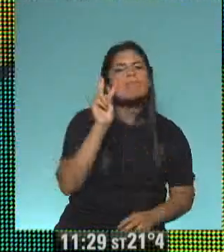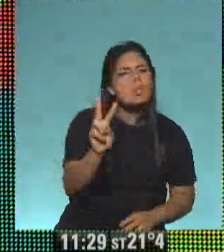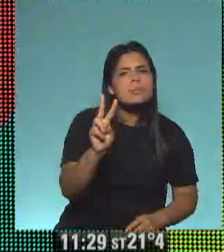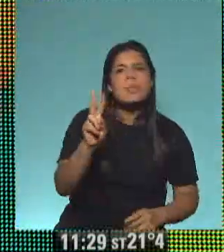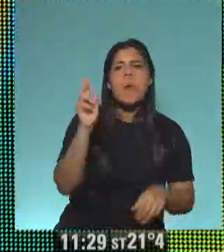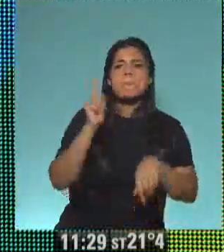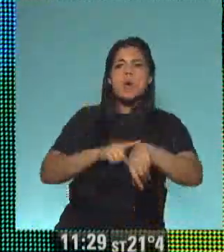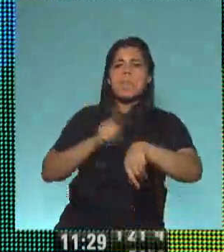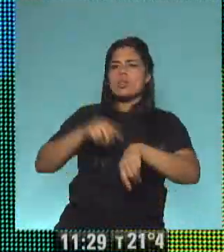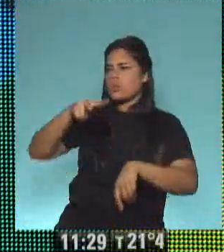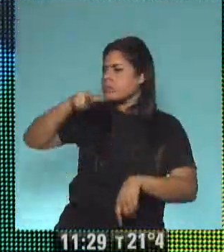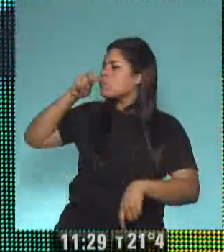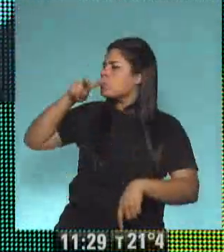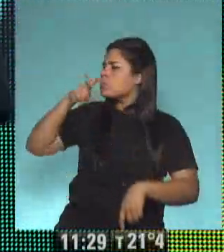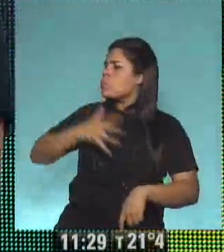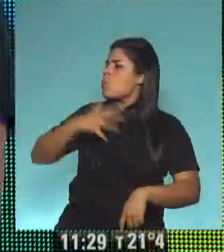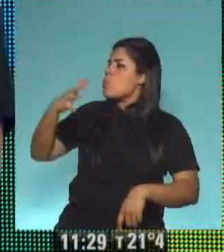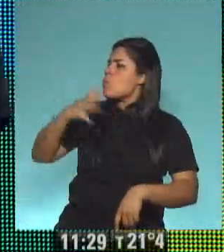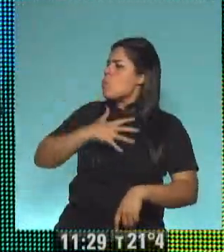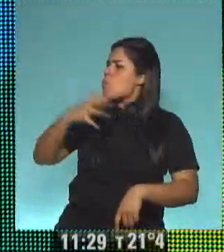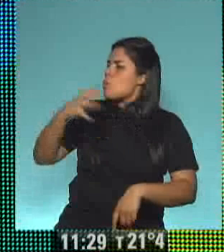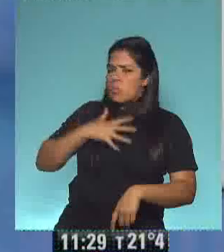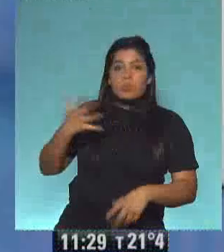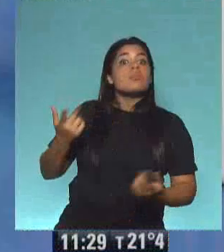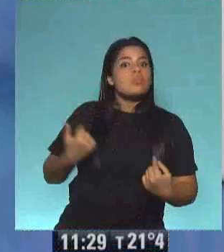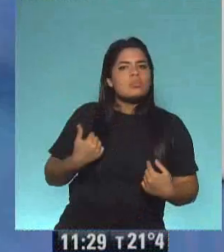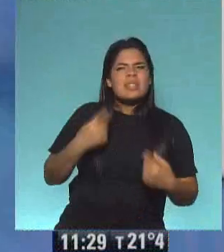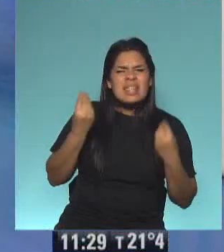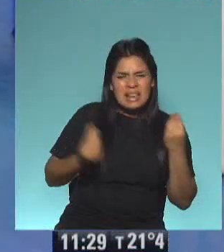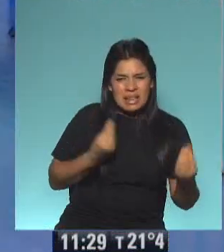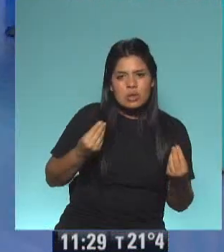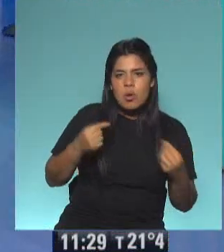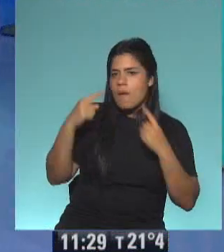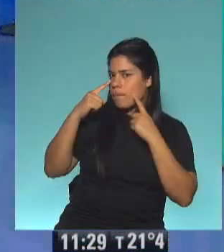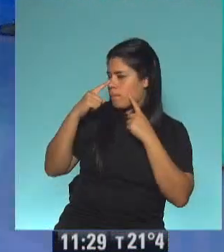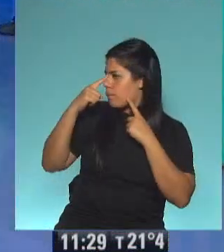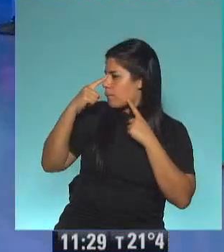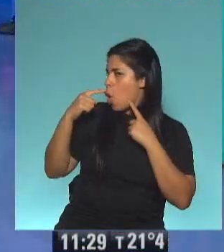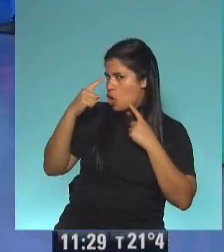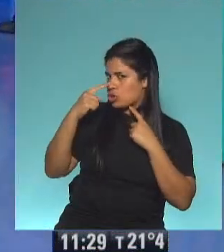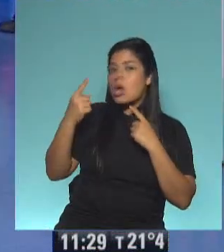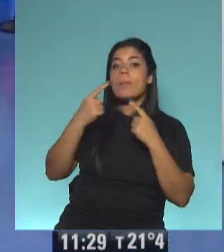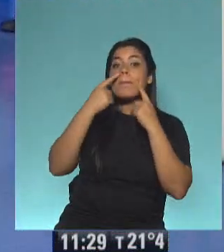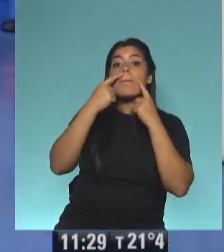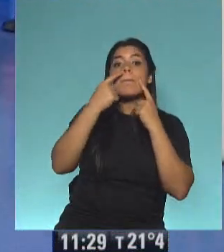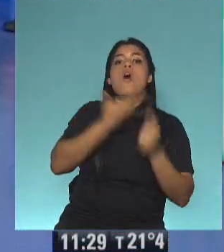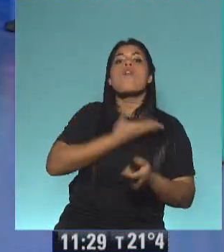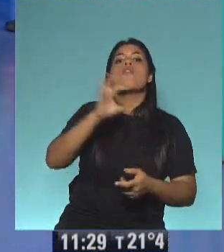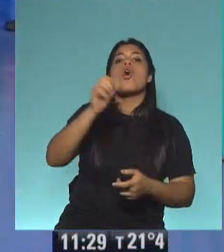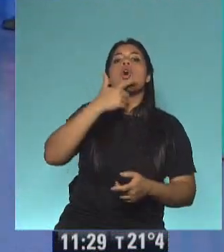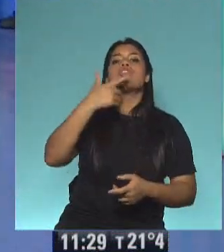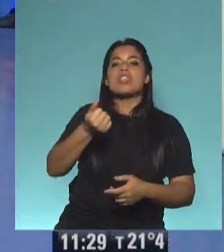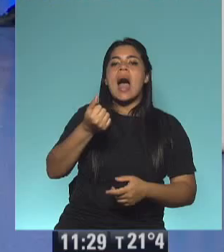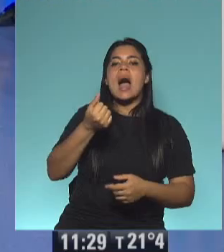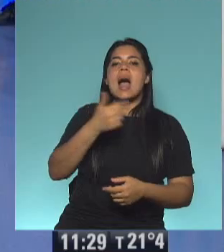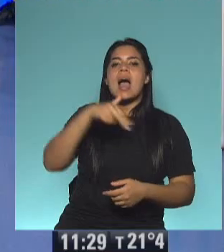la nariz capta los distintos aromas que hay en el entorno a través de la fosa nasal. ¿Qué es? El agujerito. Exactamente. Es el que todos conocemos.